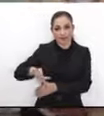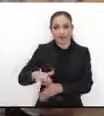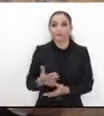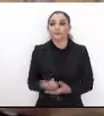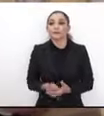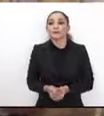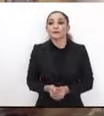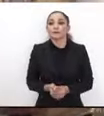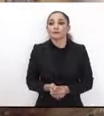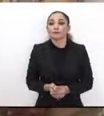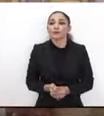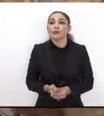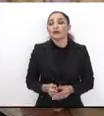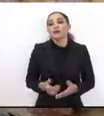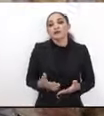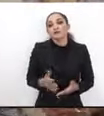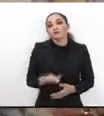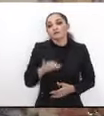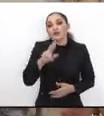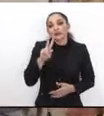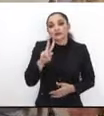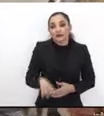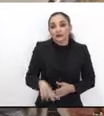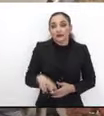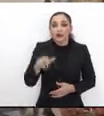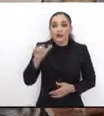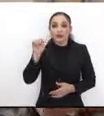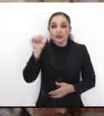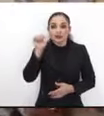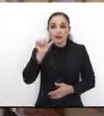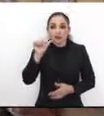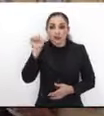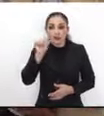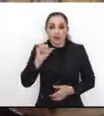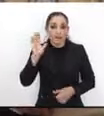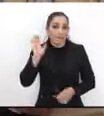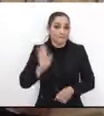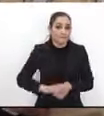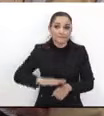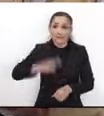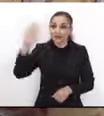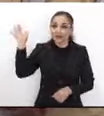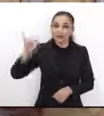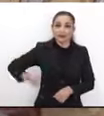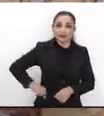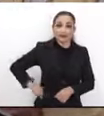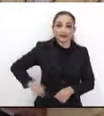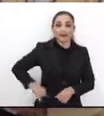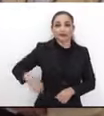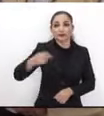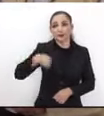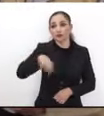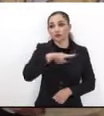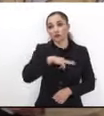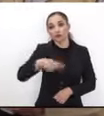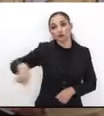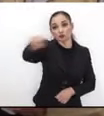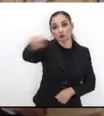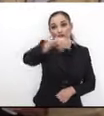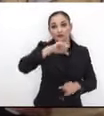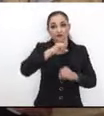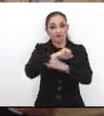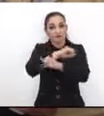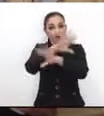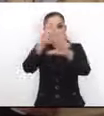Pues es importante, siempre lo que más nos interesa es que estén informados, enterados de lo que